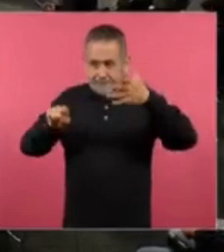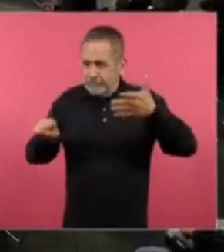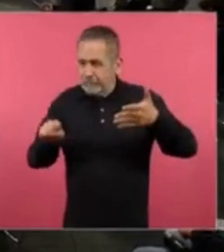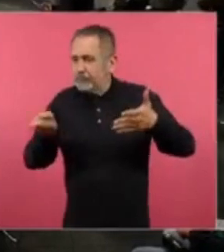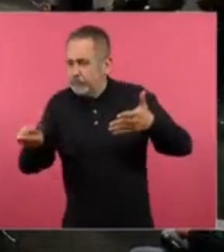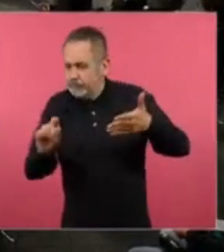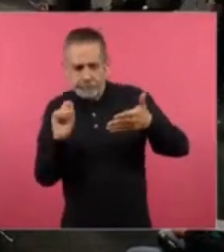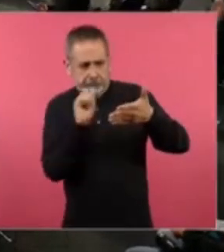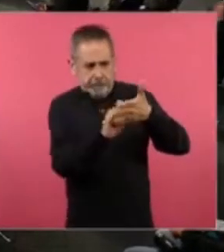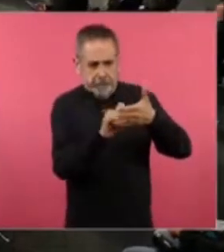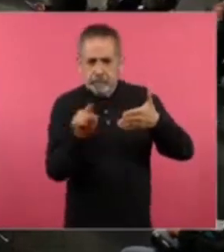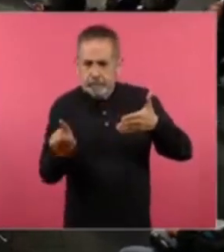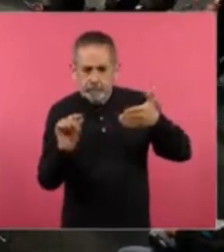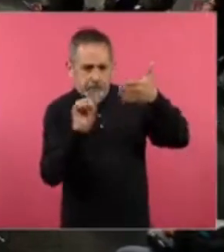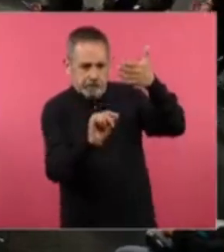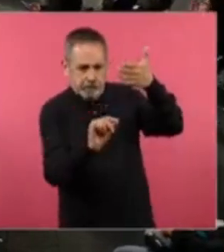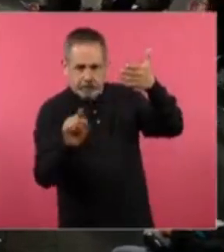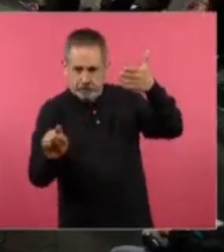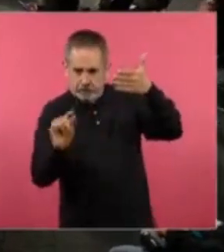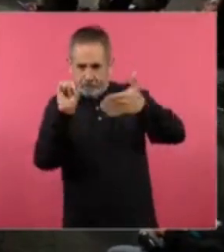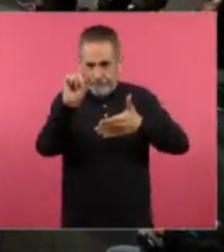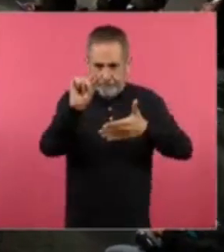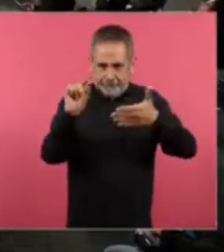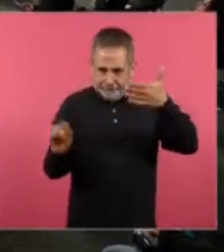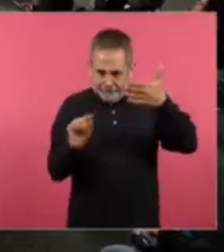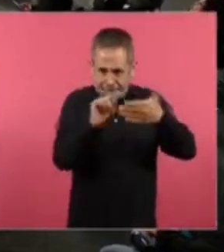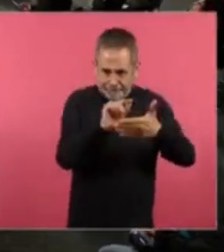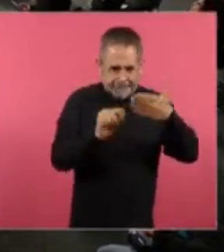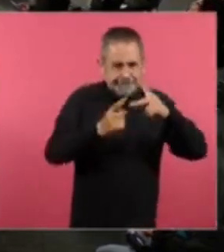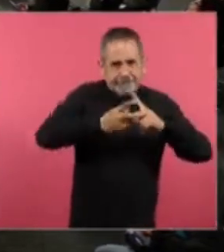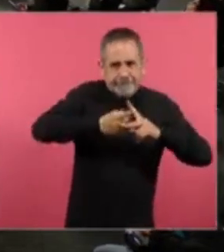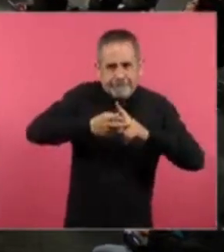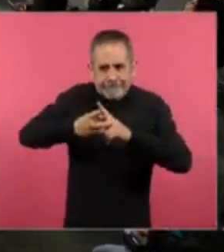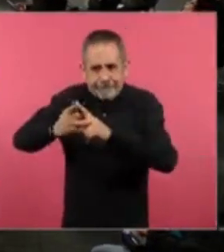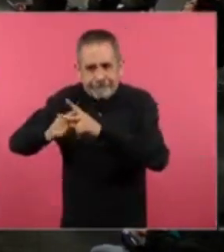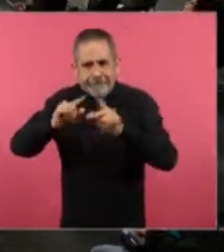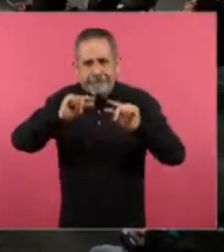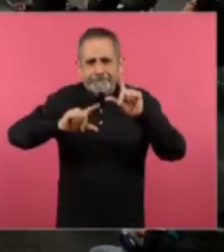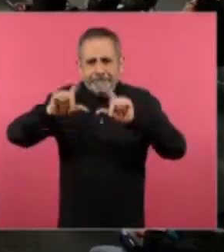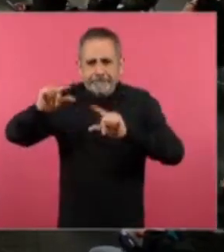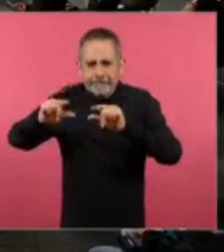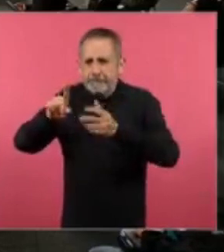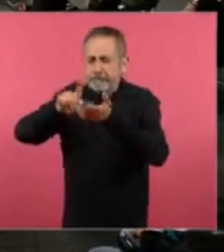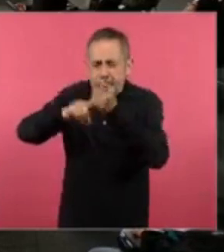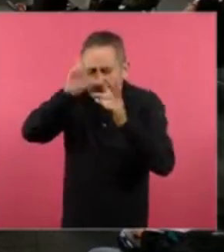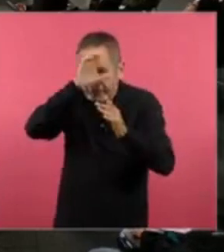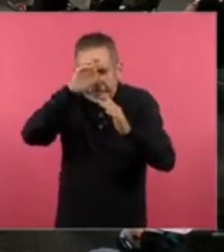desarrollar habilidades de pensamiento científico. La que sigue, por favor.